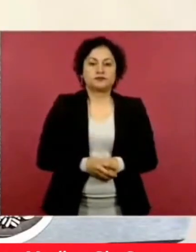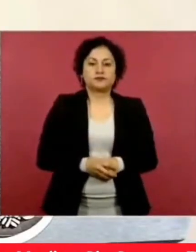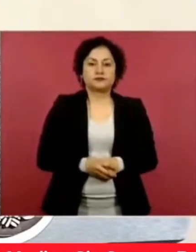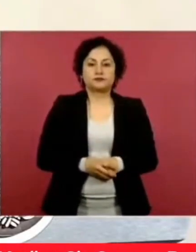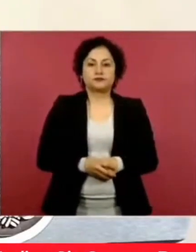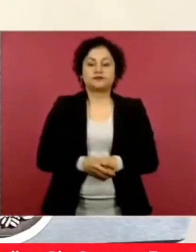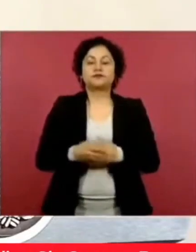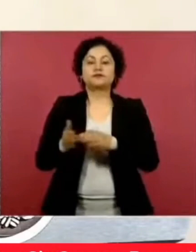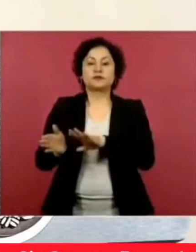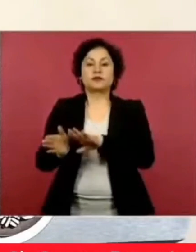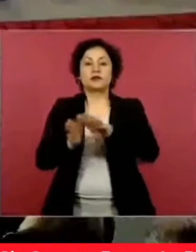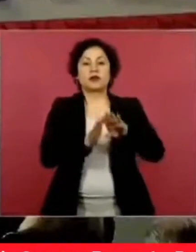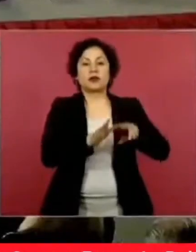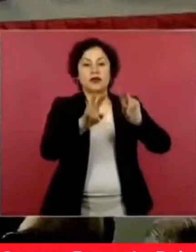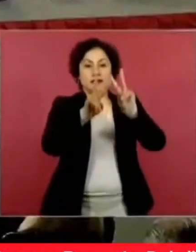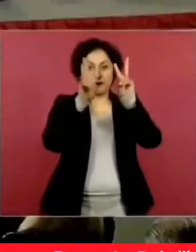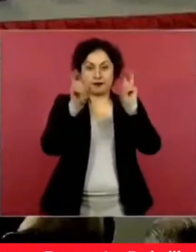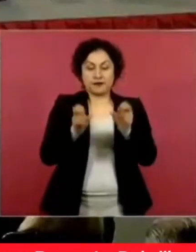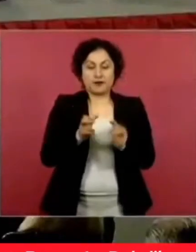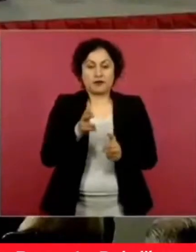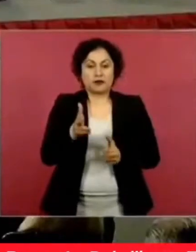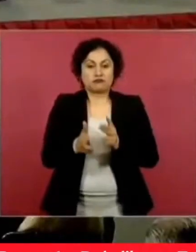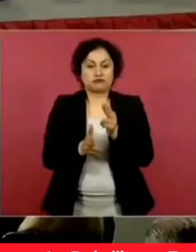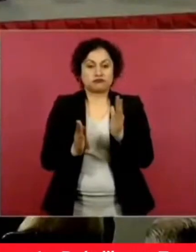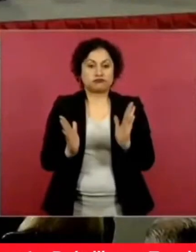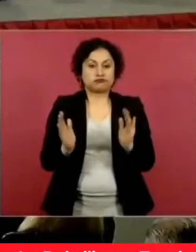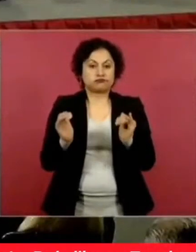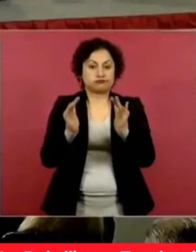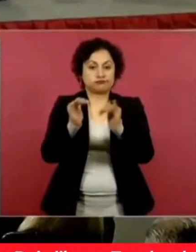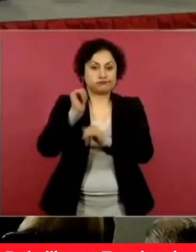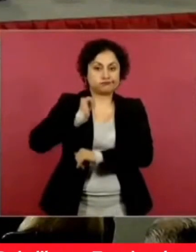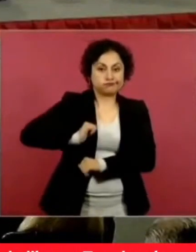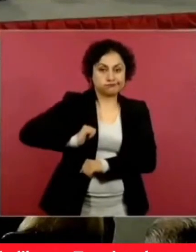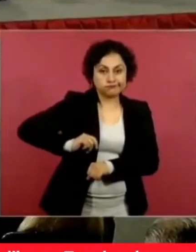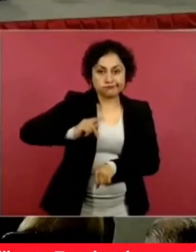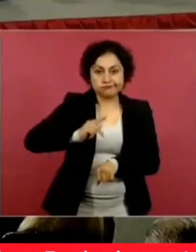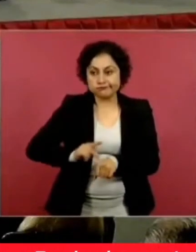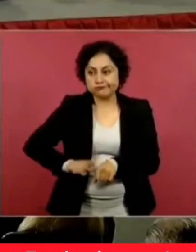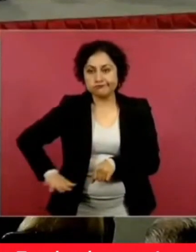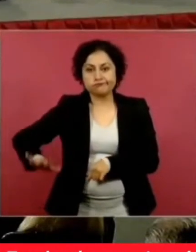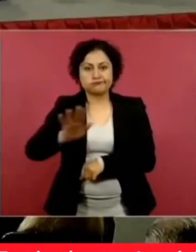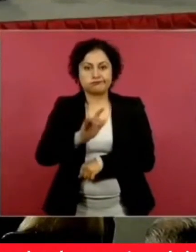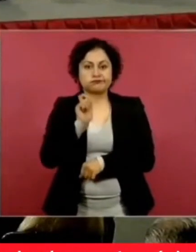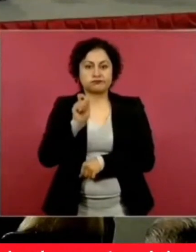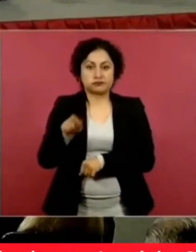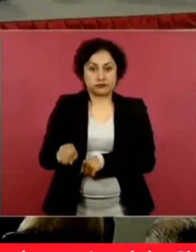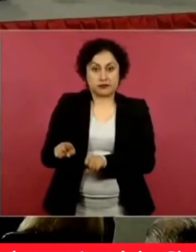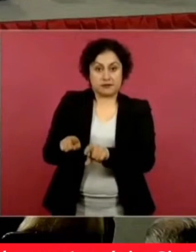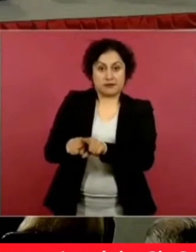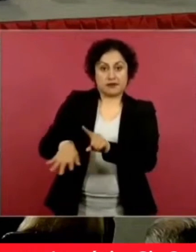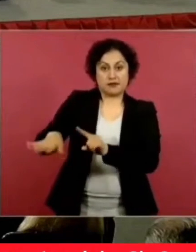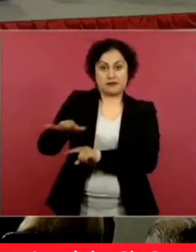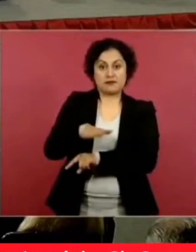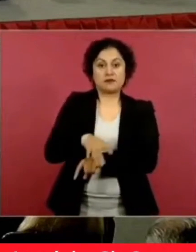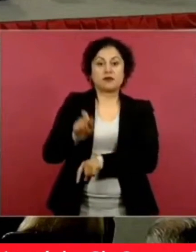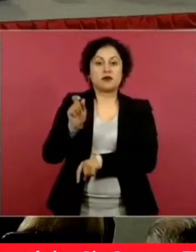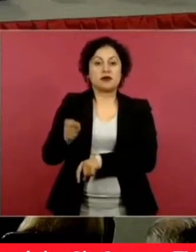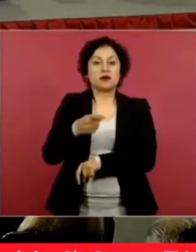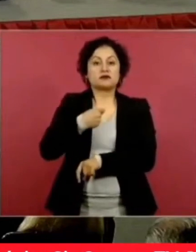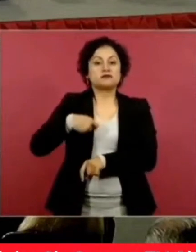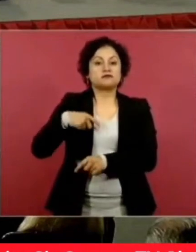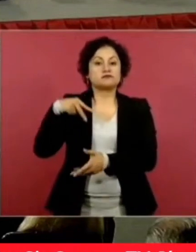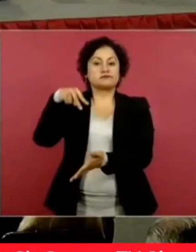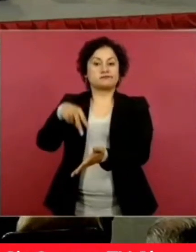arqueológico del tren maya en este tramo básicamente la actividad directa en campo ha concluido